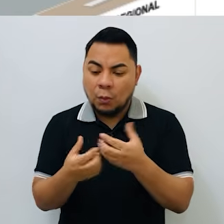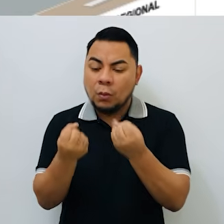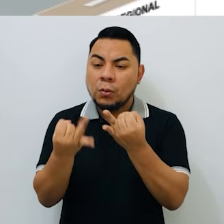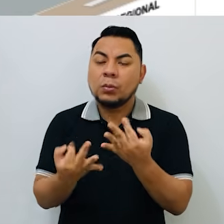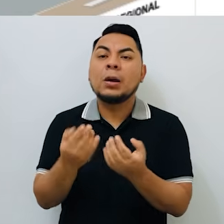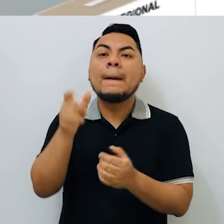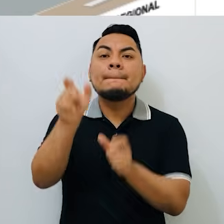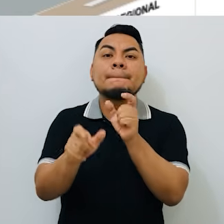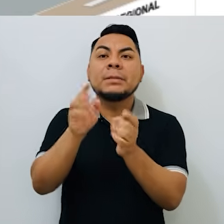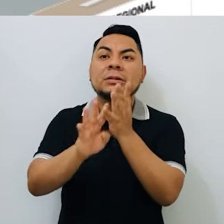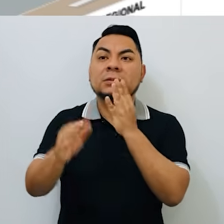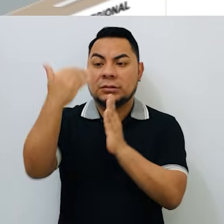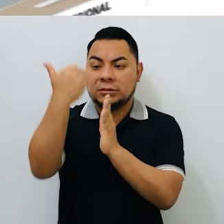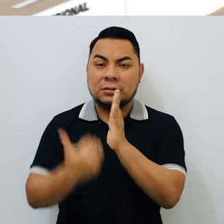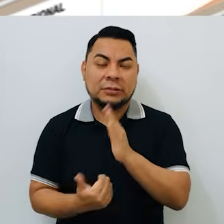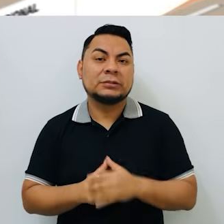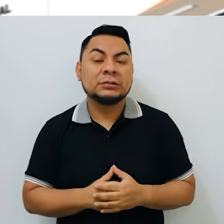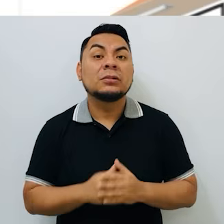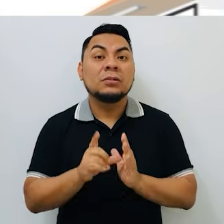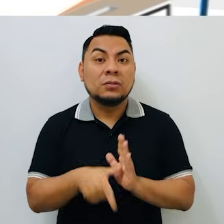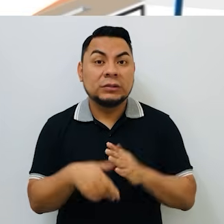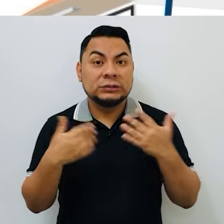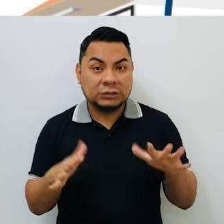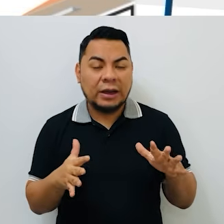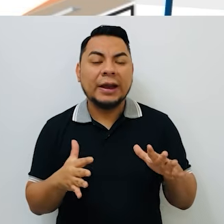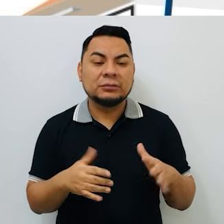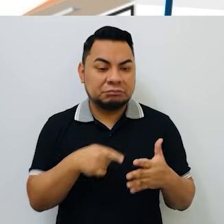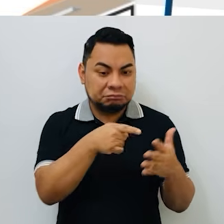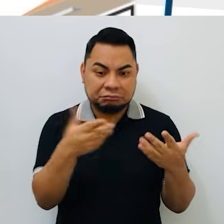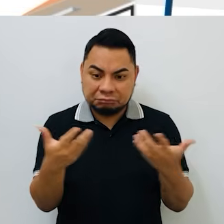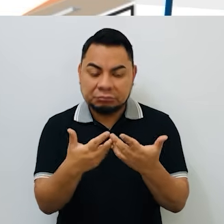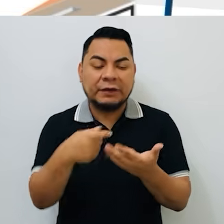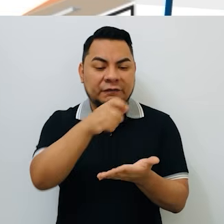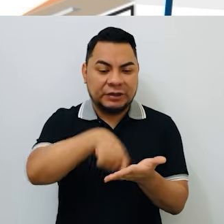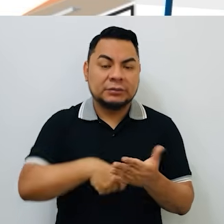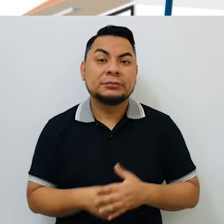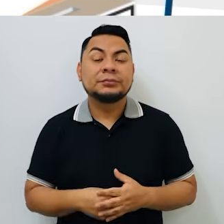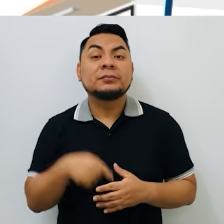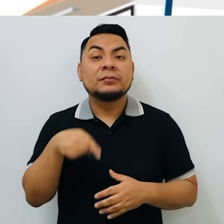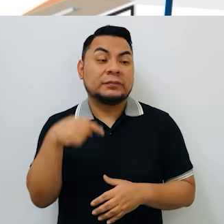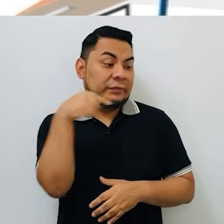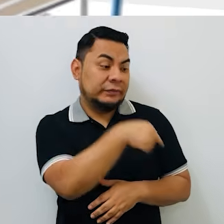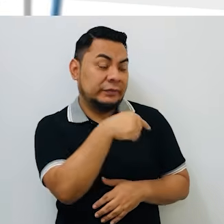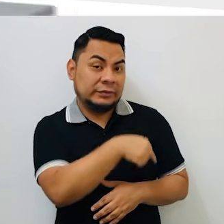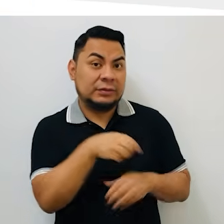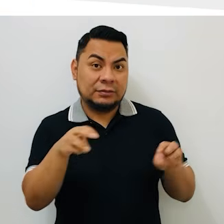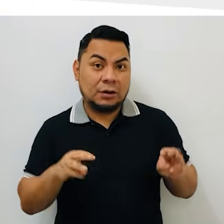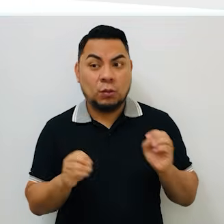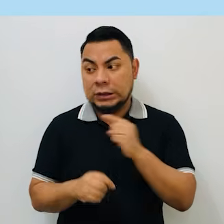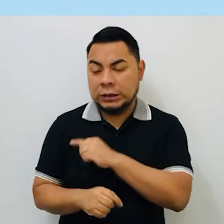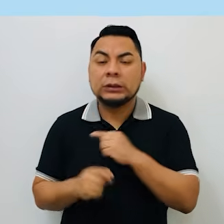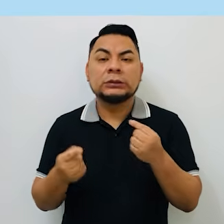igual al número de votantes hábiles de la mesa. Después, procede a firmarlas. La secretaria o el